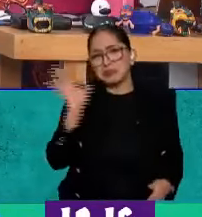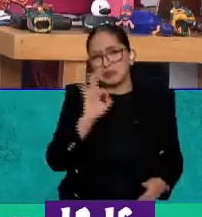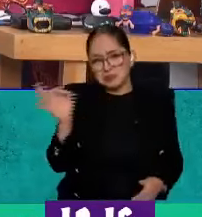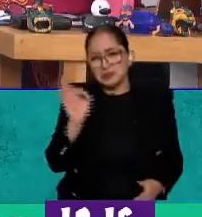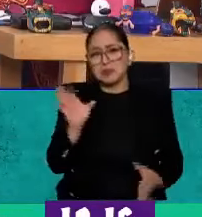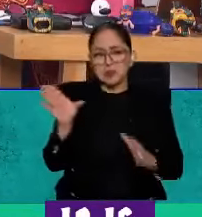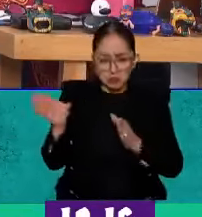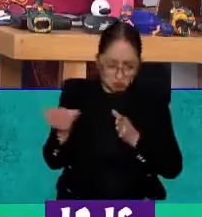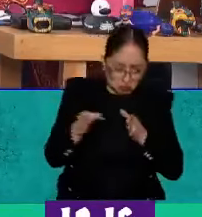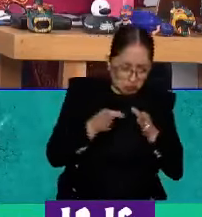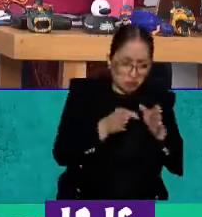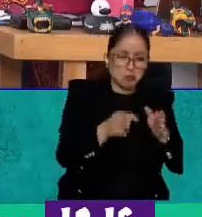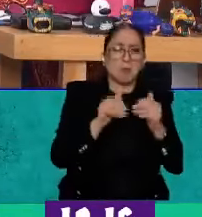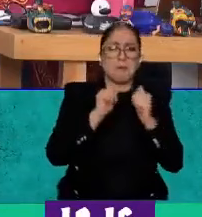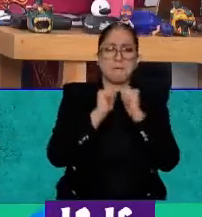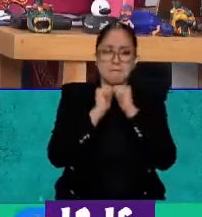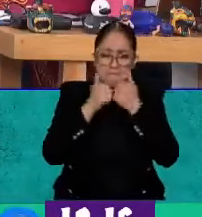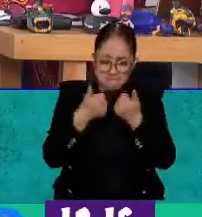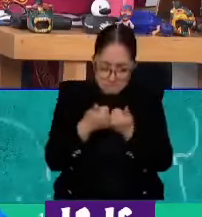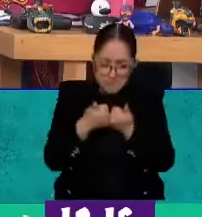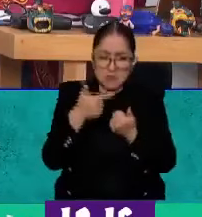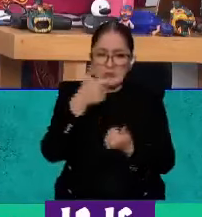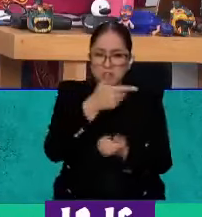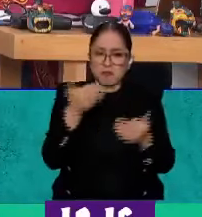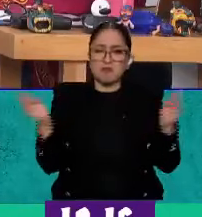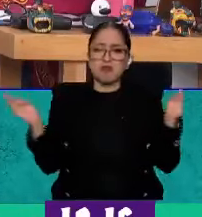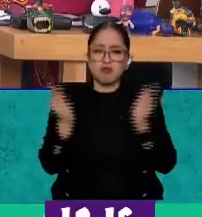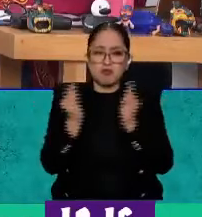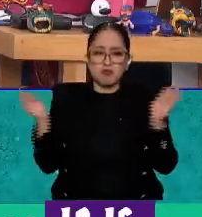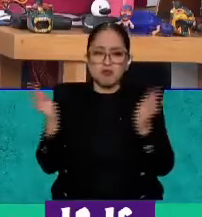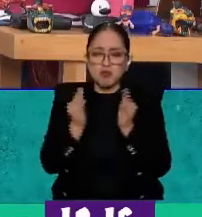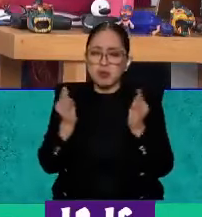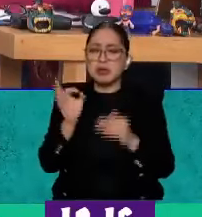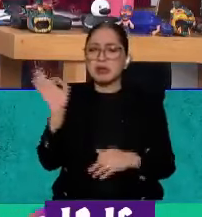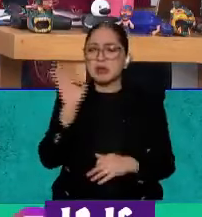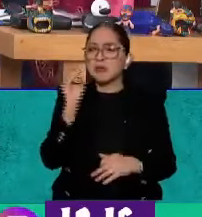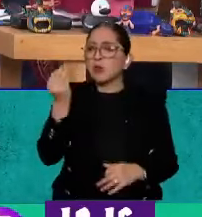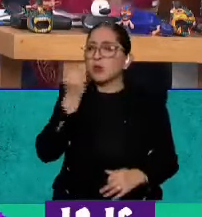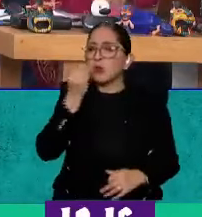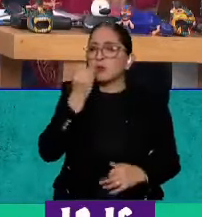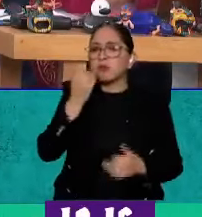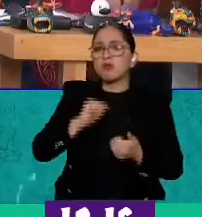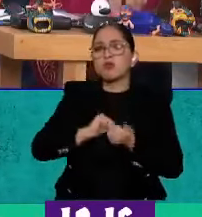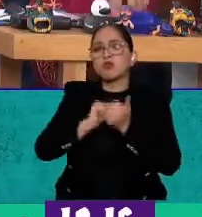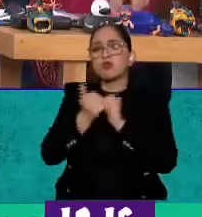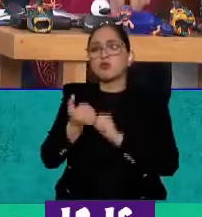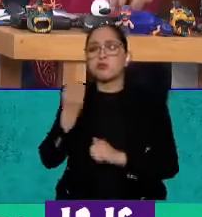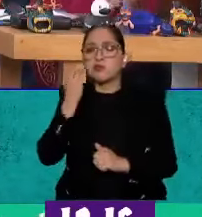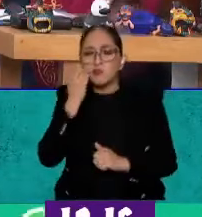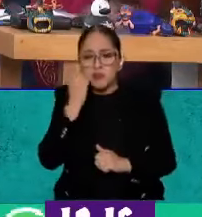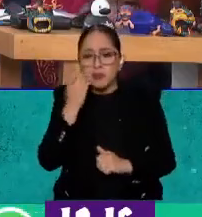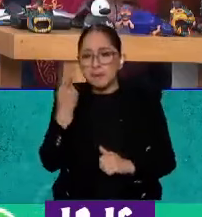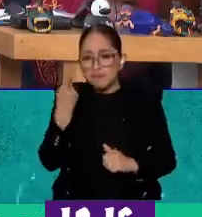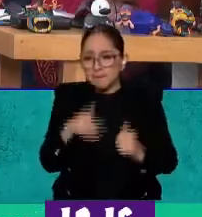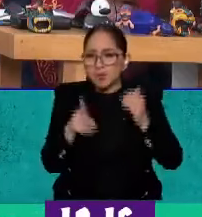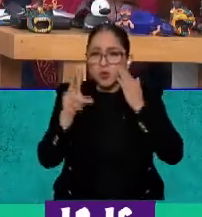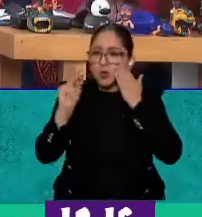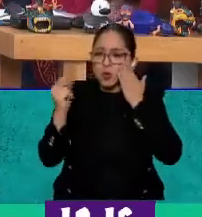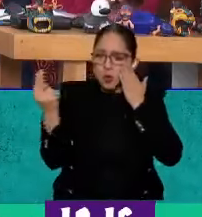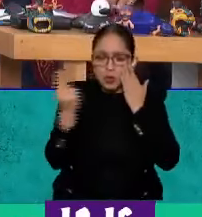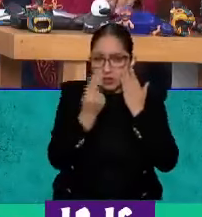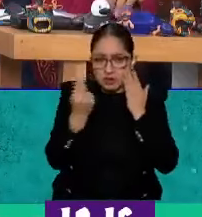lentas algunas reacciones químicas que pueden hacer que se echen a perder los alimentos, pero hay algunas cosas que no son tan necesarias meter en